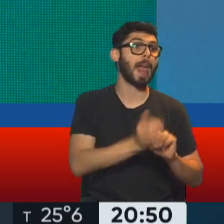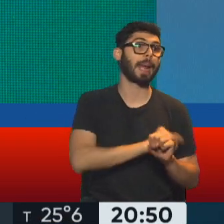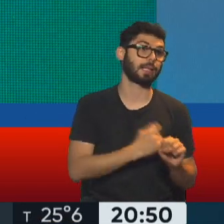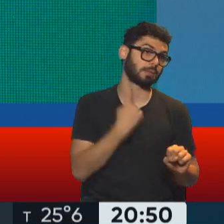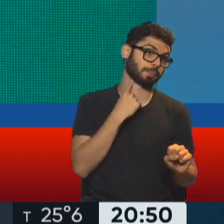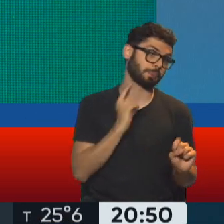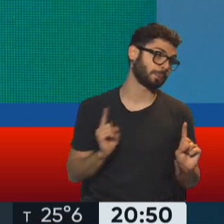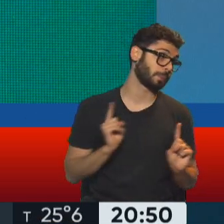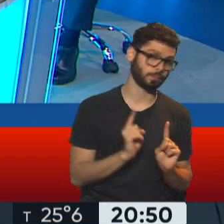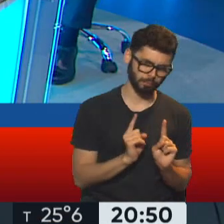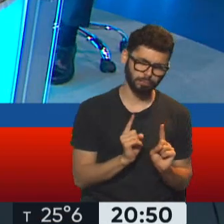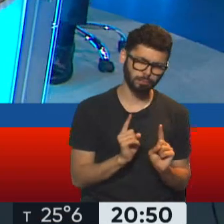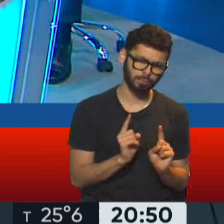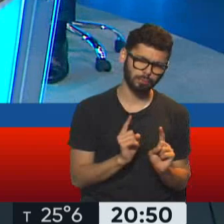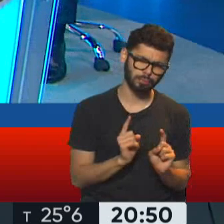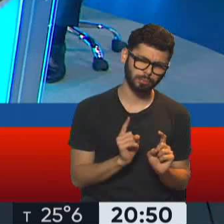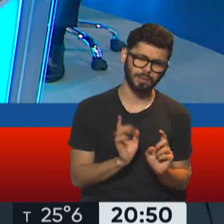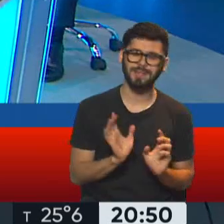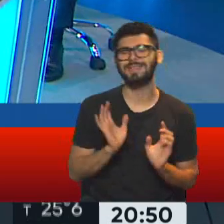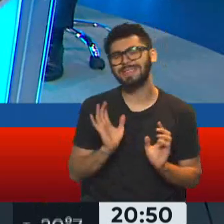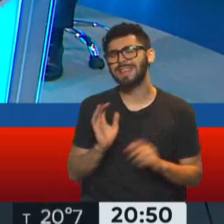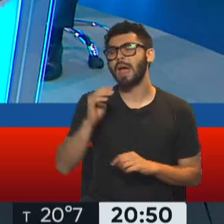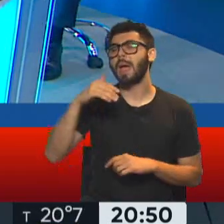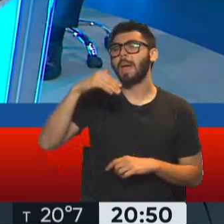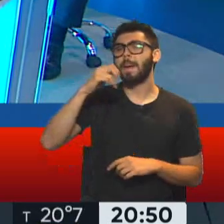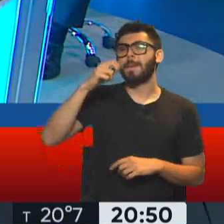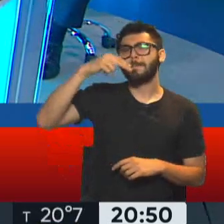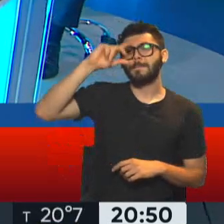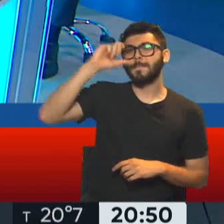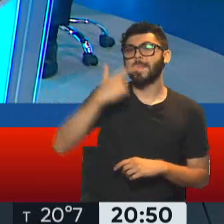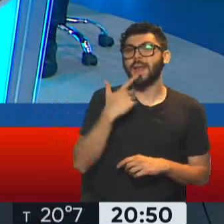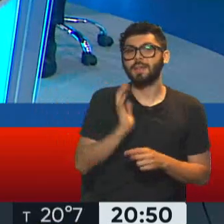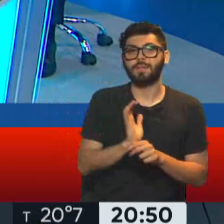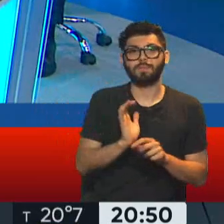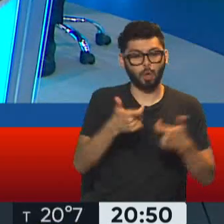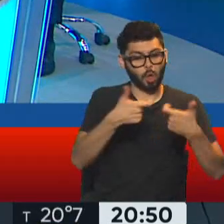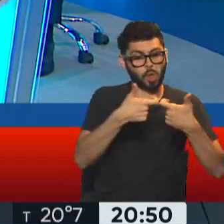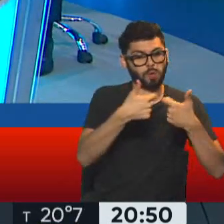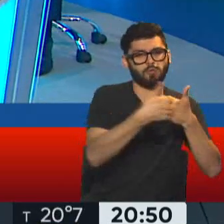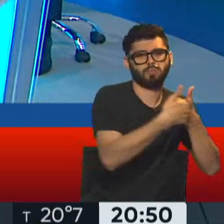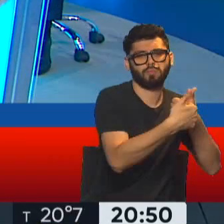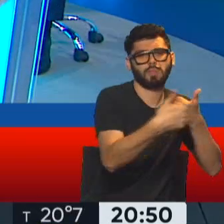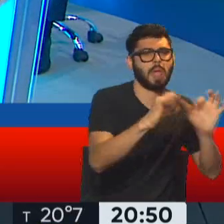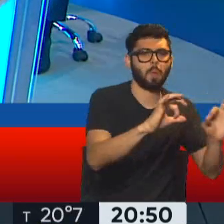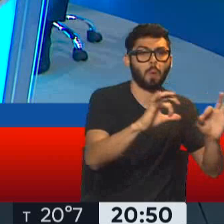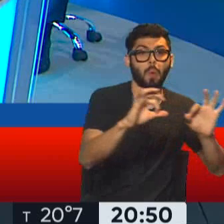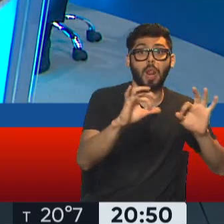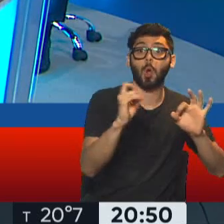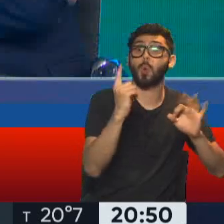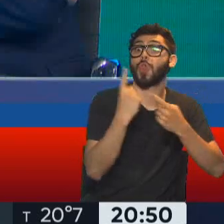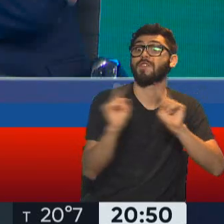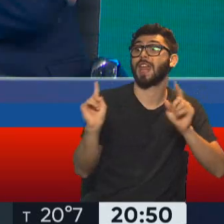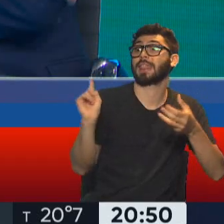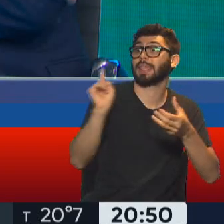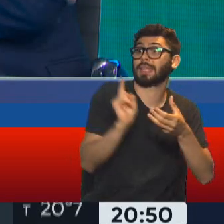¿o no? Manes es una esperanza de una voz distinta dentro de la coalición que no tuvo otras voces, porque si